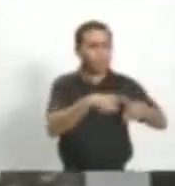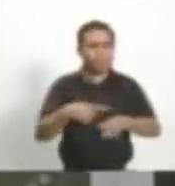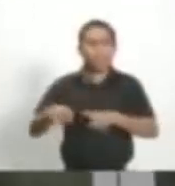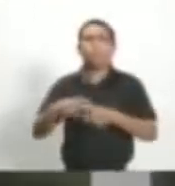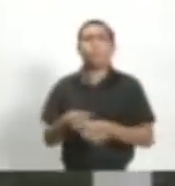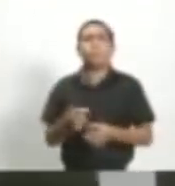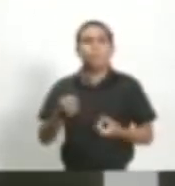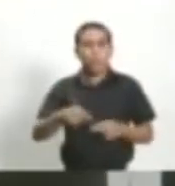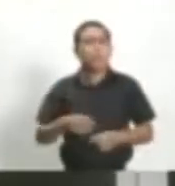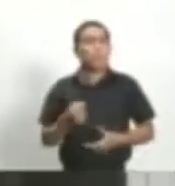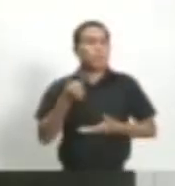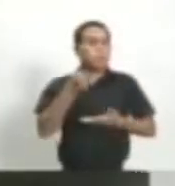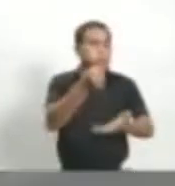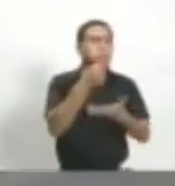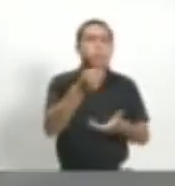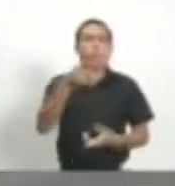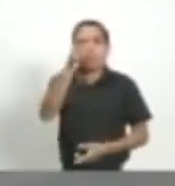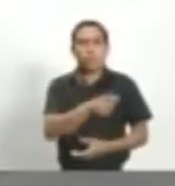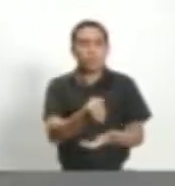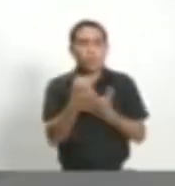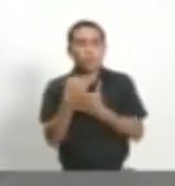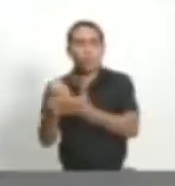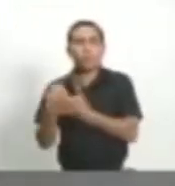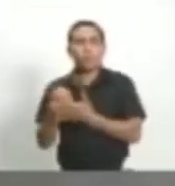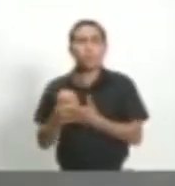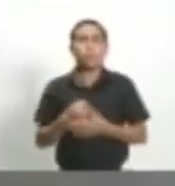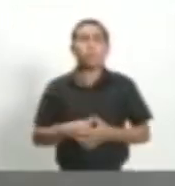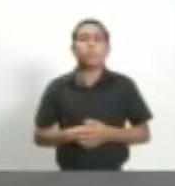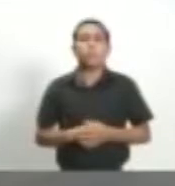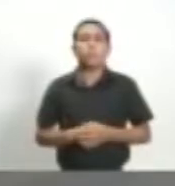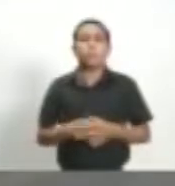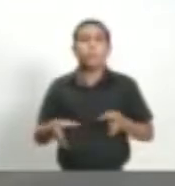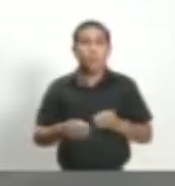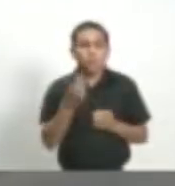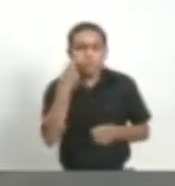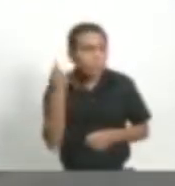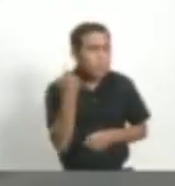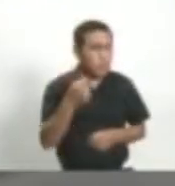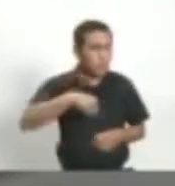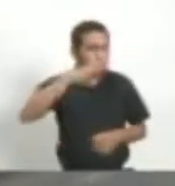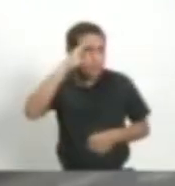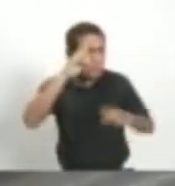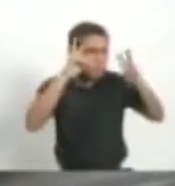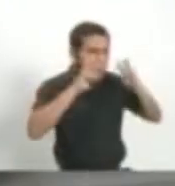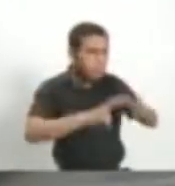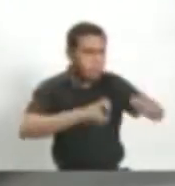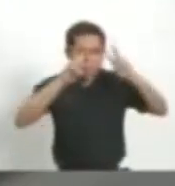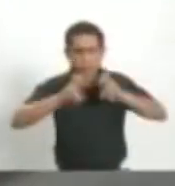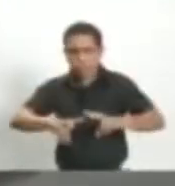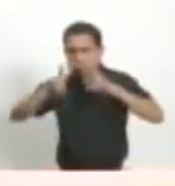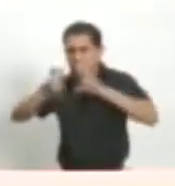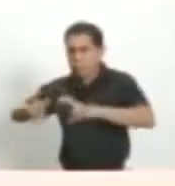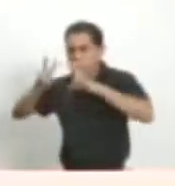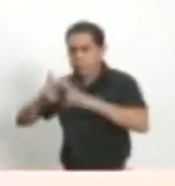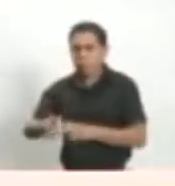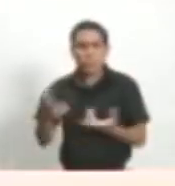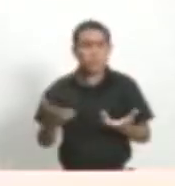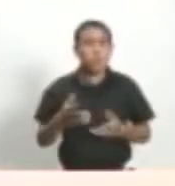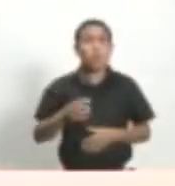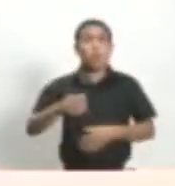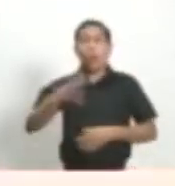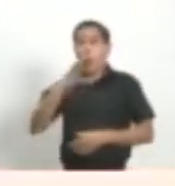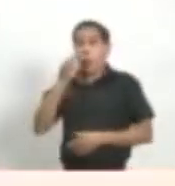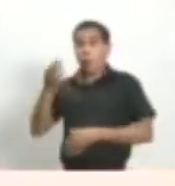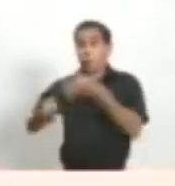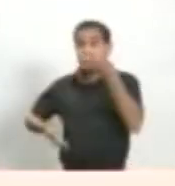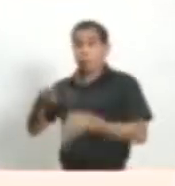y esperamos que esto, más todas las diligencias que estamos adelantando en compañía o coordinados bajo un fiscal